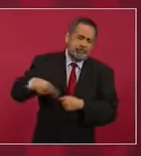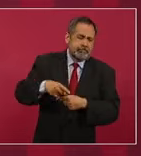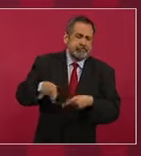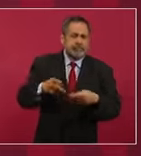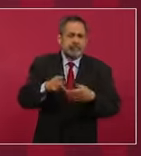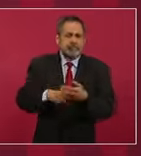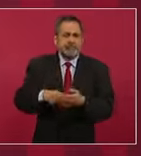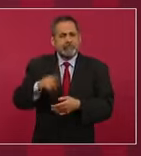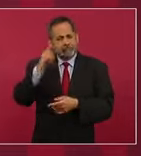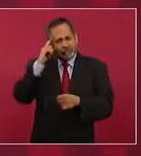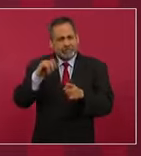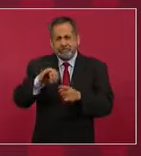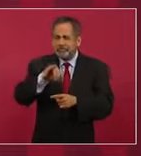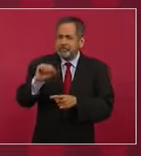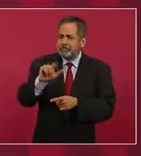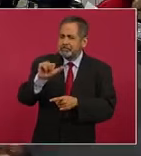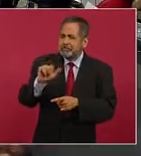Jalatlaco, sí.